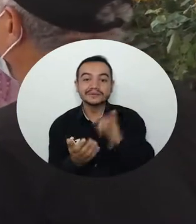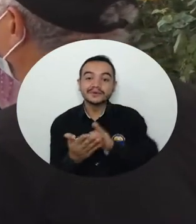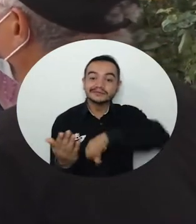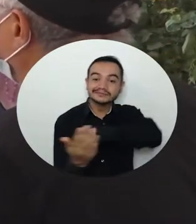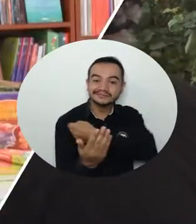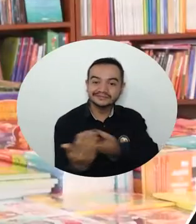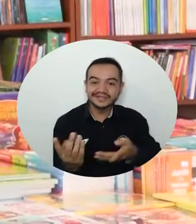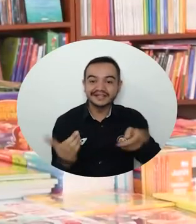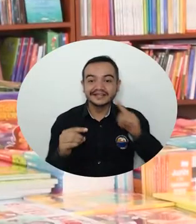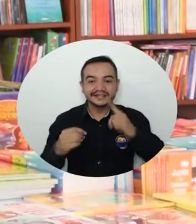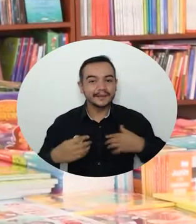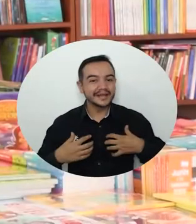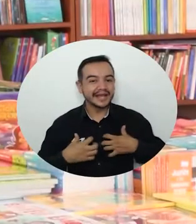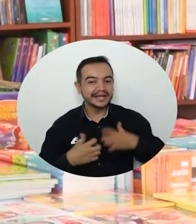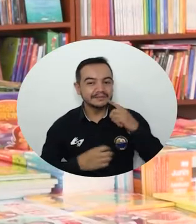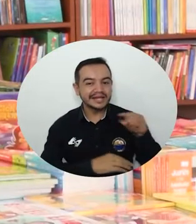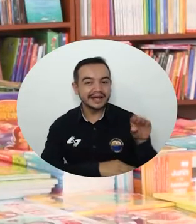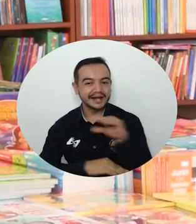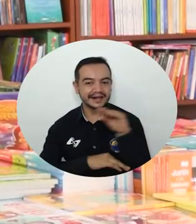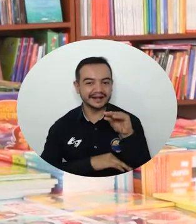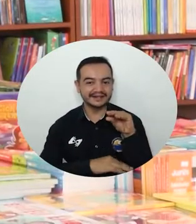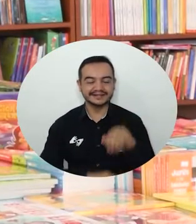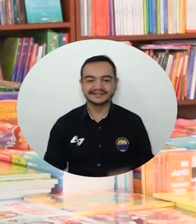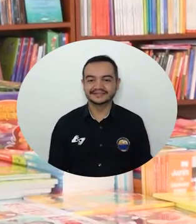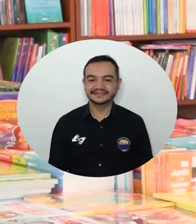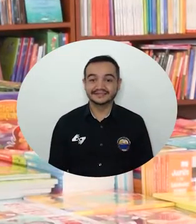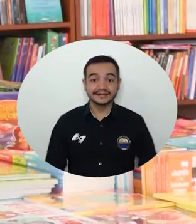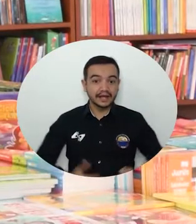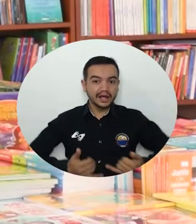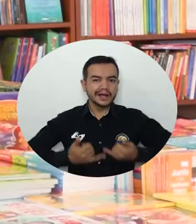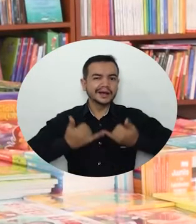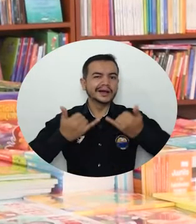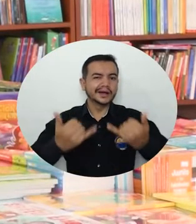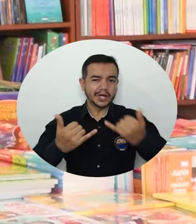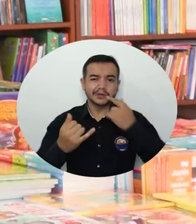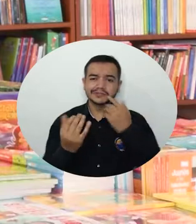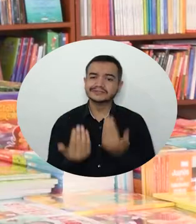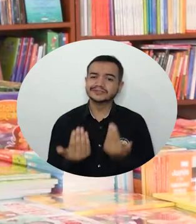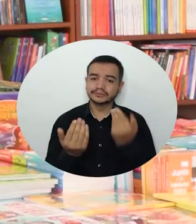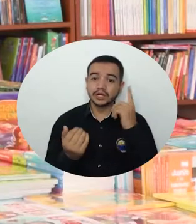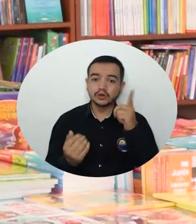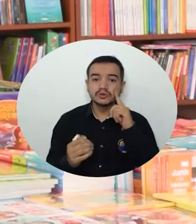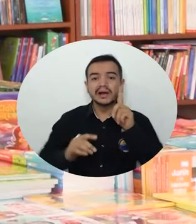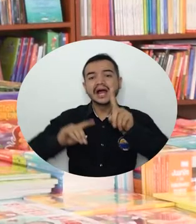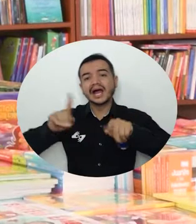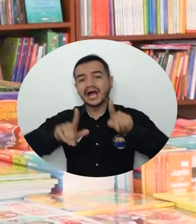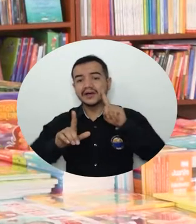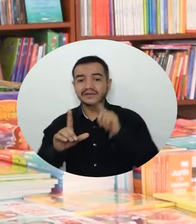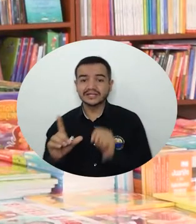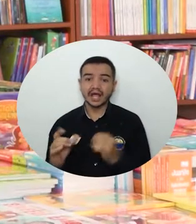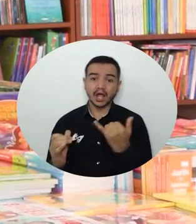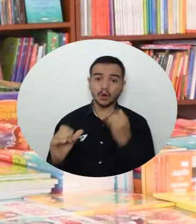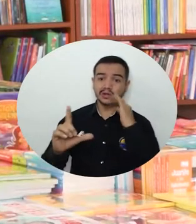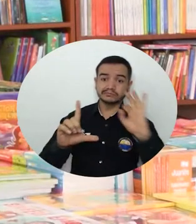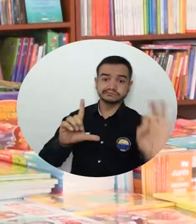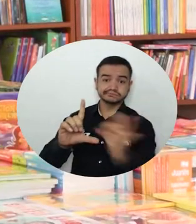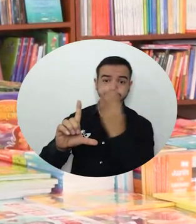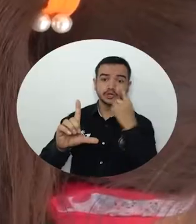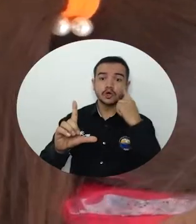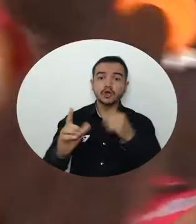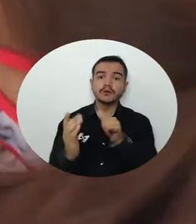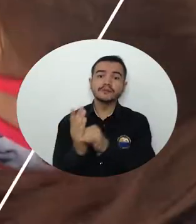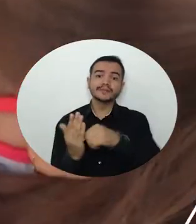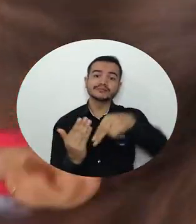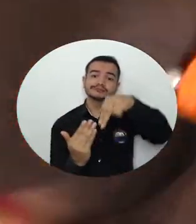poesía. Excelente, ya que nos ayuda a recordar, porque ahora la virtualidad todo es leer por PDF,